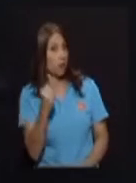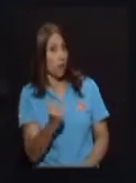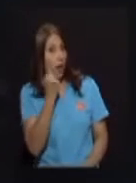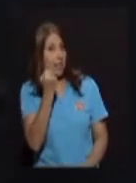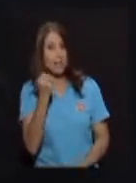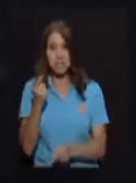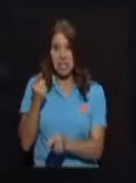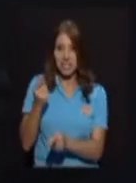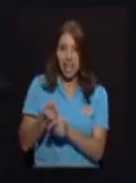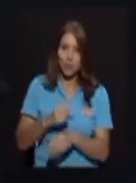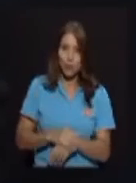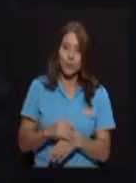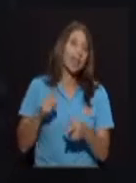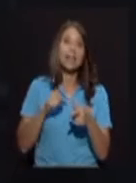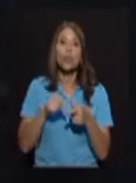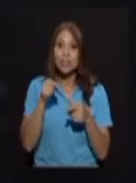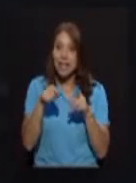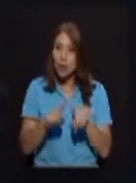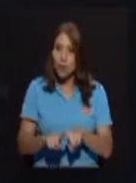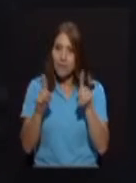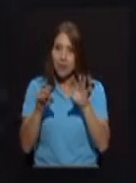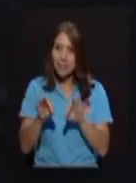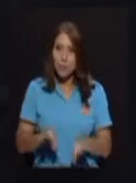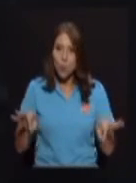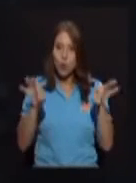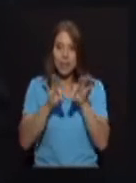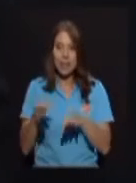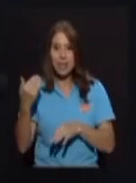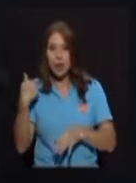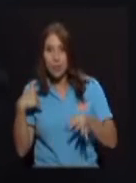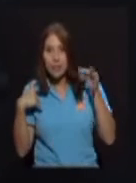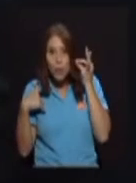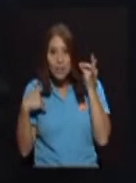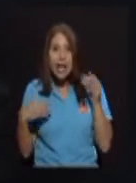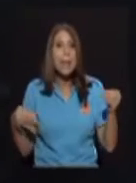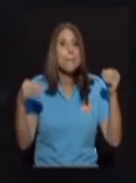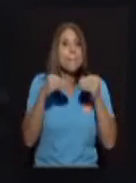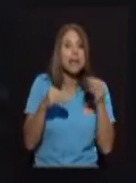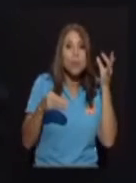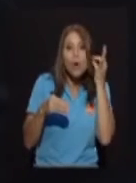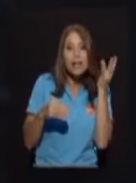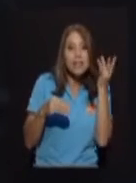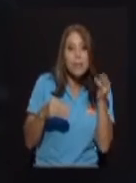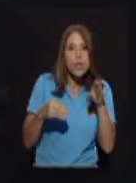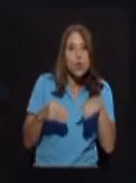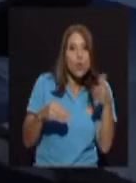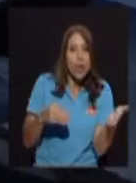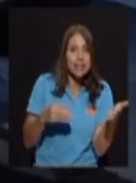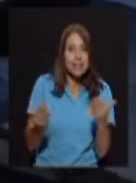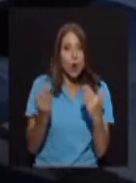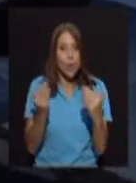Exacto. Entonces hay una diferencia importante entre hombres y mujeres. Hay mucho más mujeres viudas que hombres